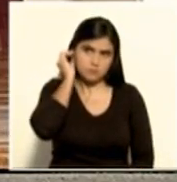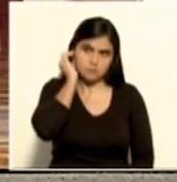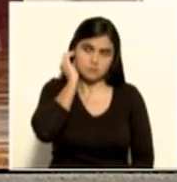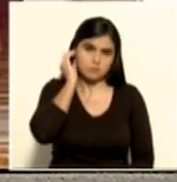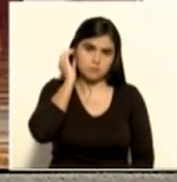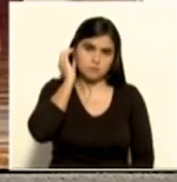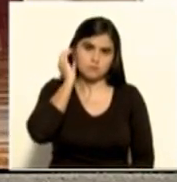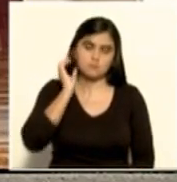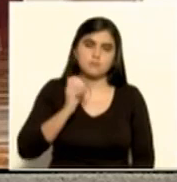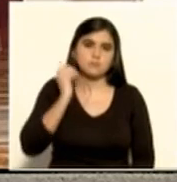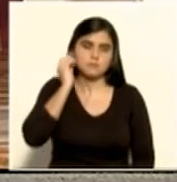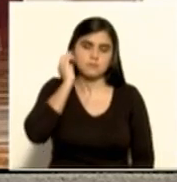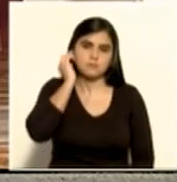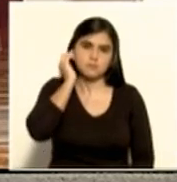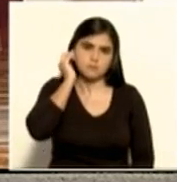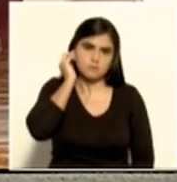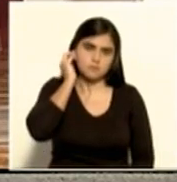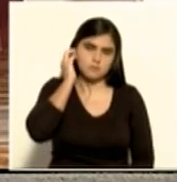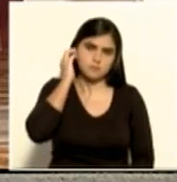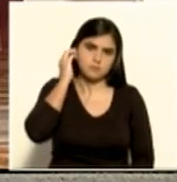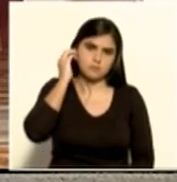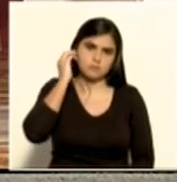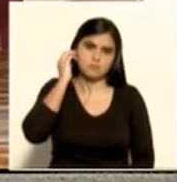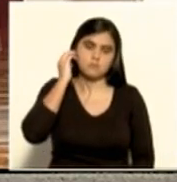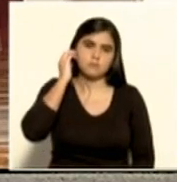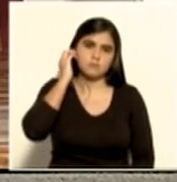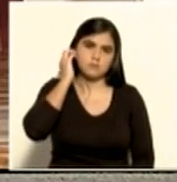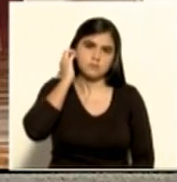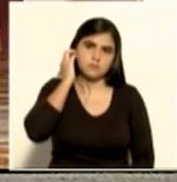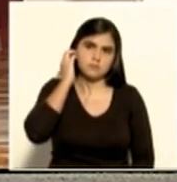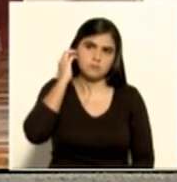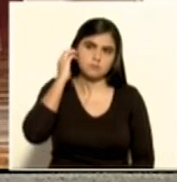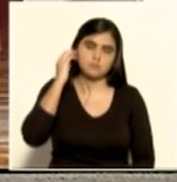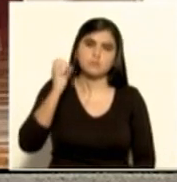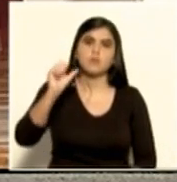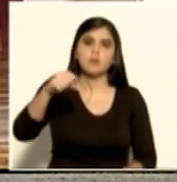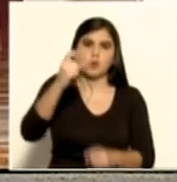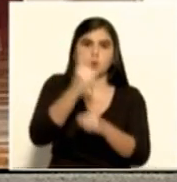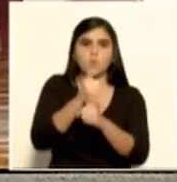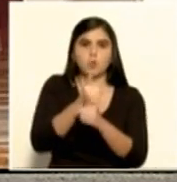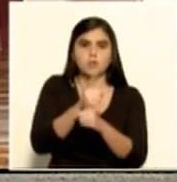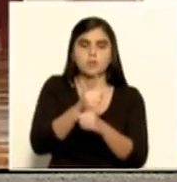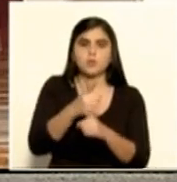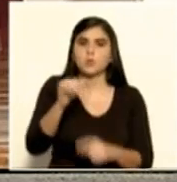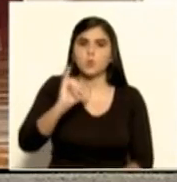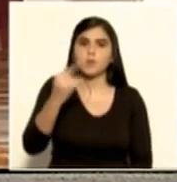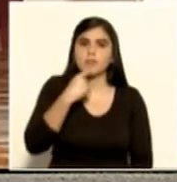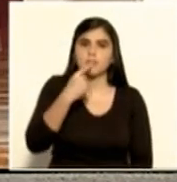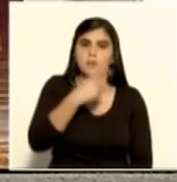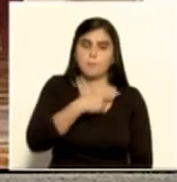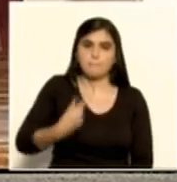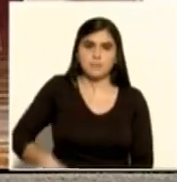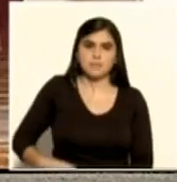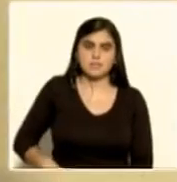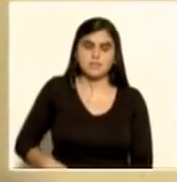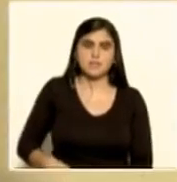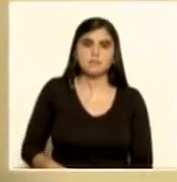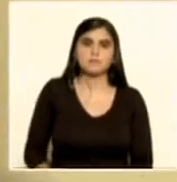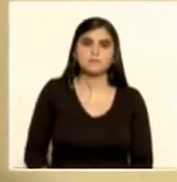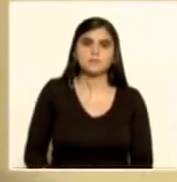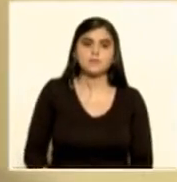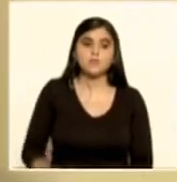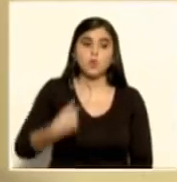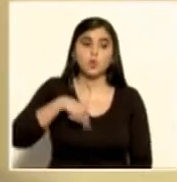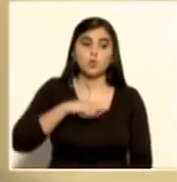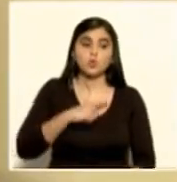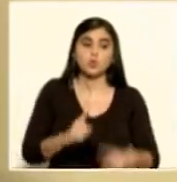Sí, es correcto, así como lo indica el señor presidente, lo que estamos aplicando